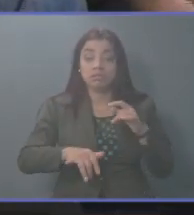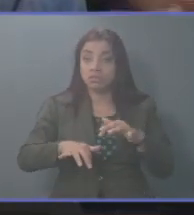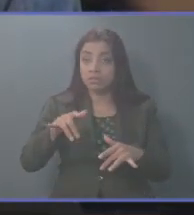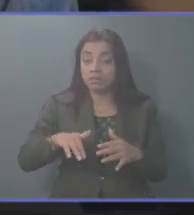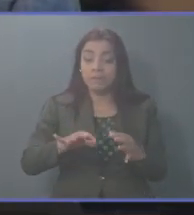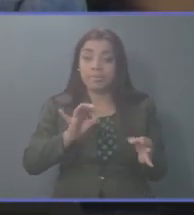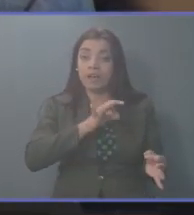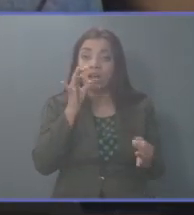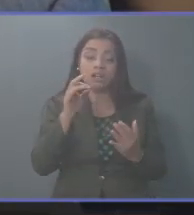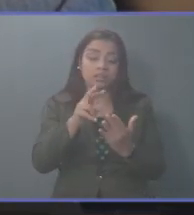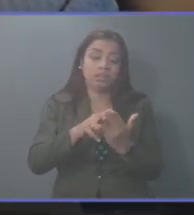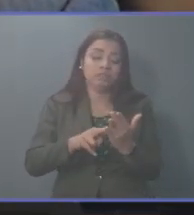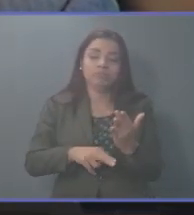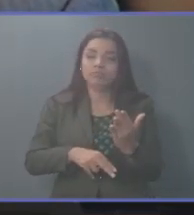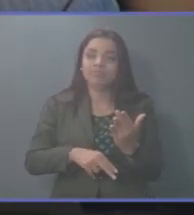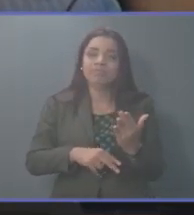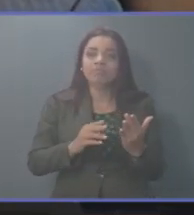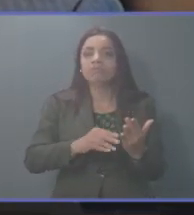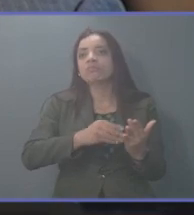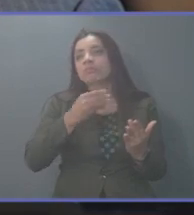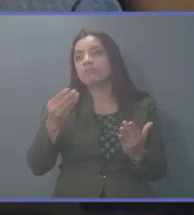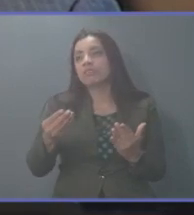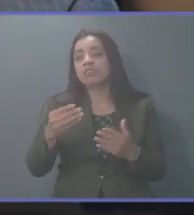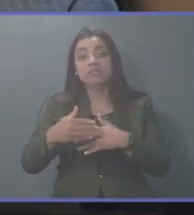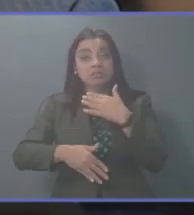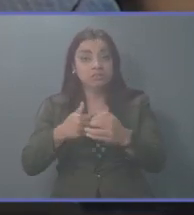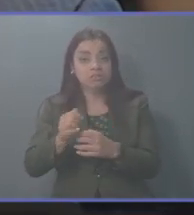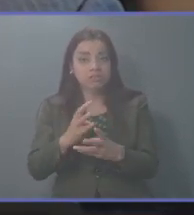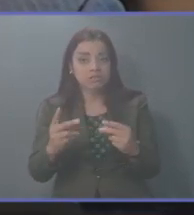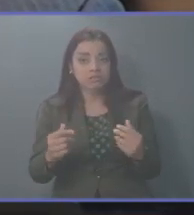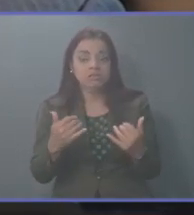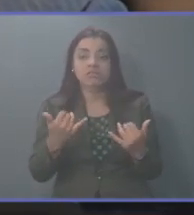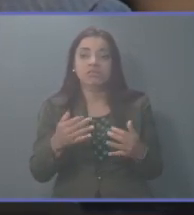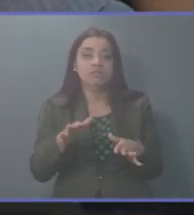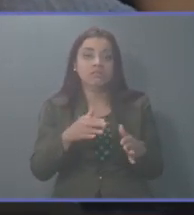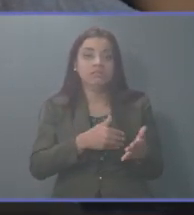leer la pieza y posteriormente someter la dispensa de trámite. Gracias, presidente.